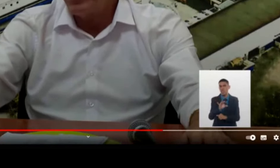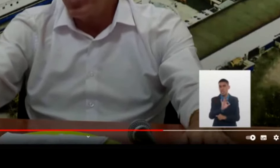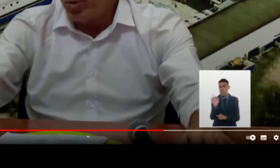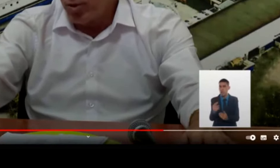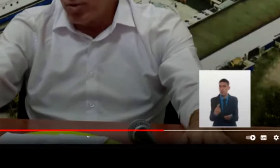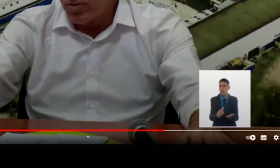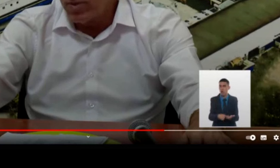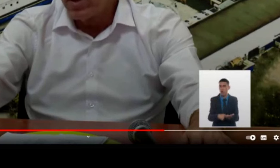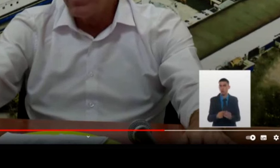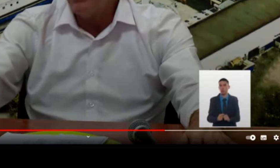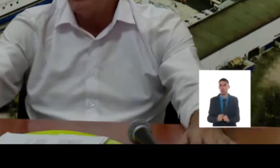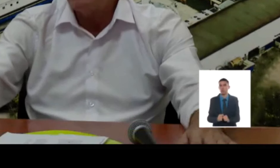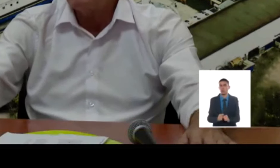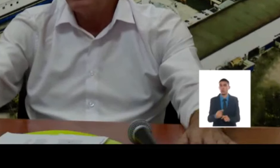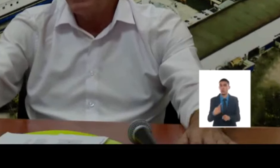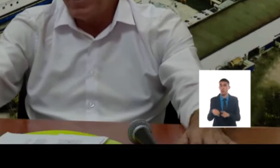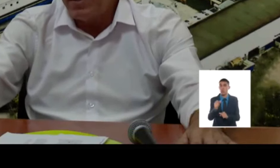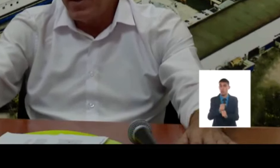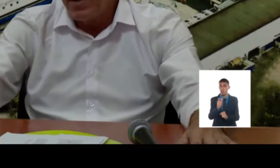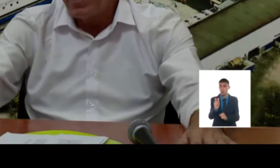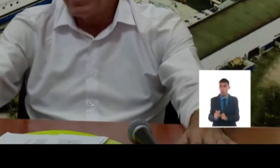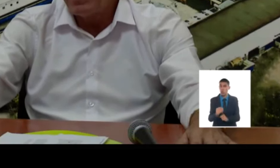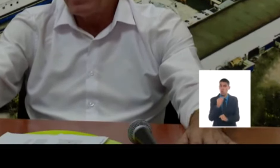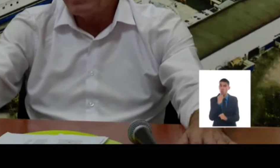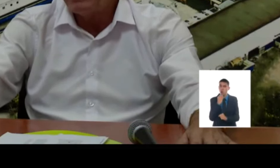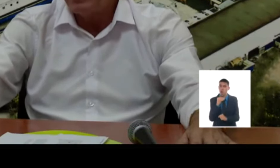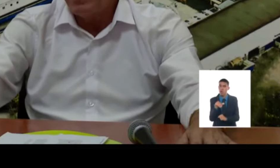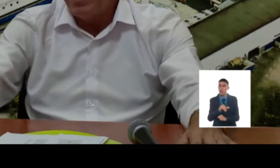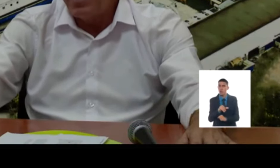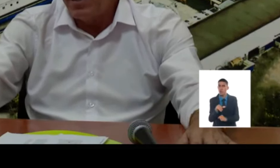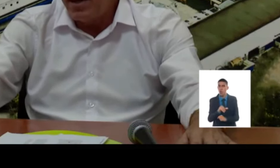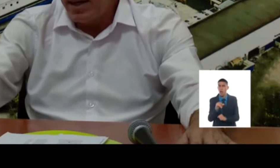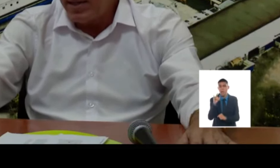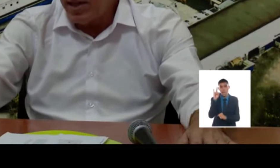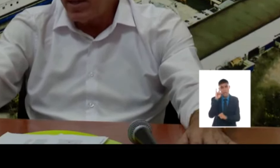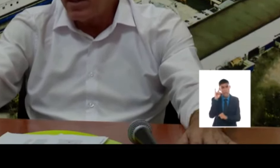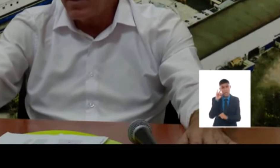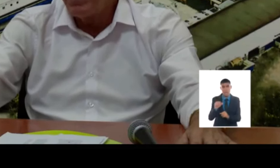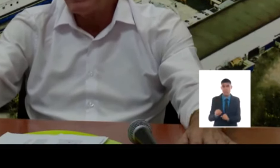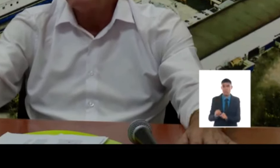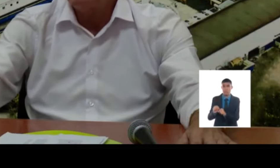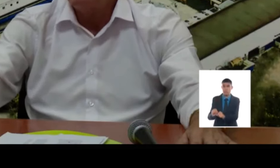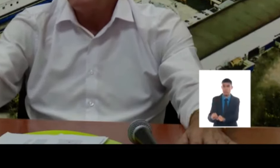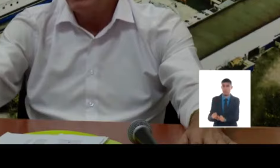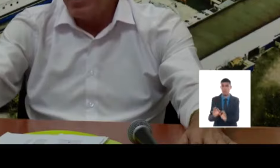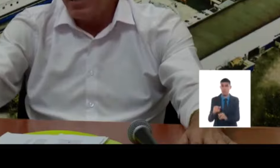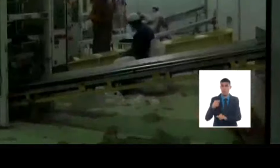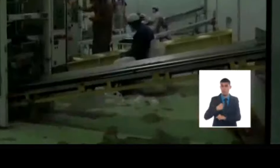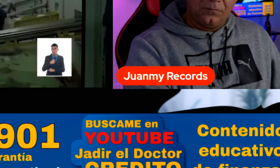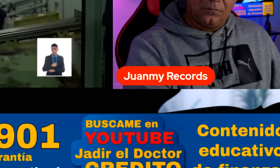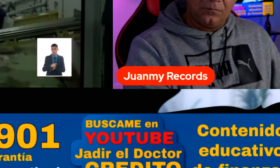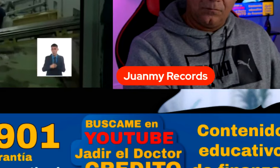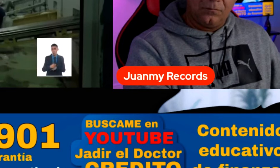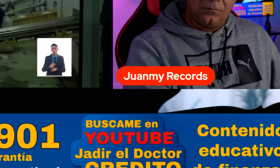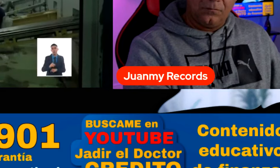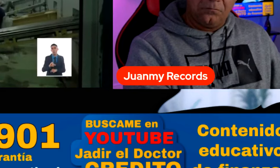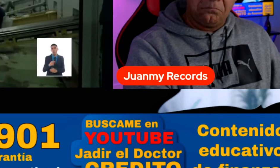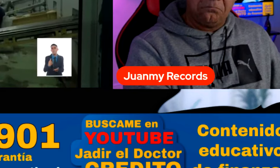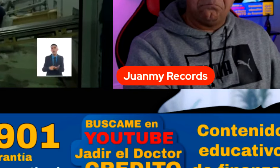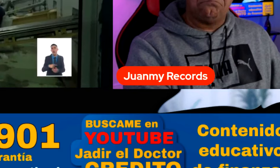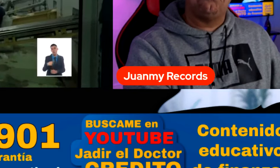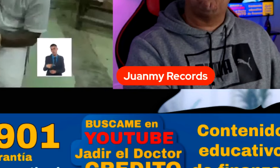y a aquel productor que pueda llevar la leche al andén, pagársela diario. Resaltó